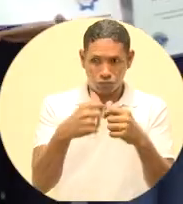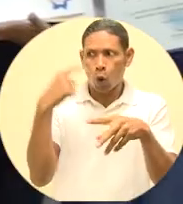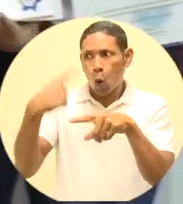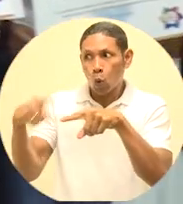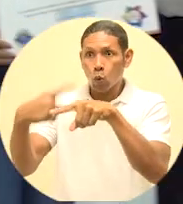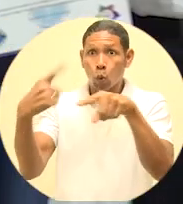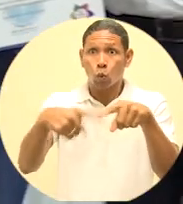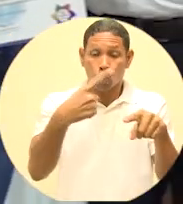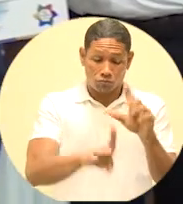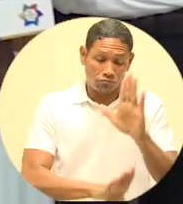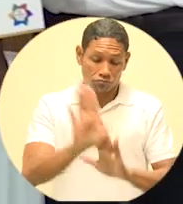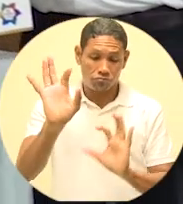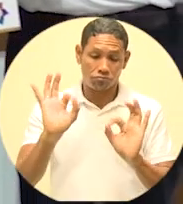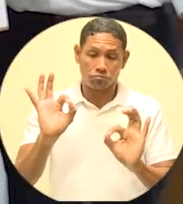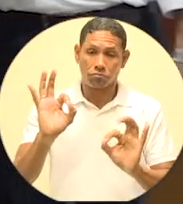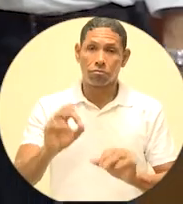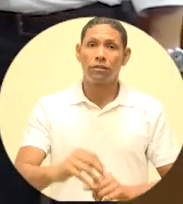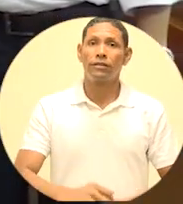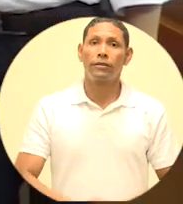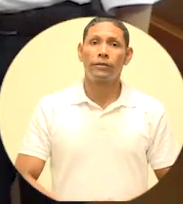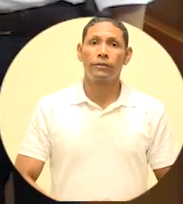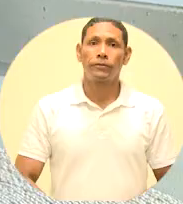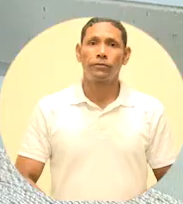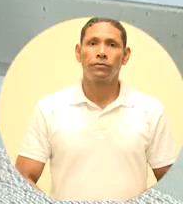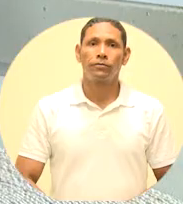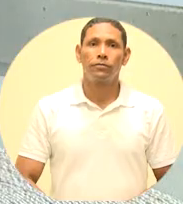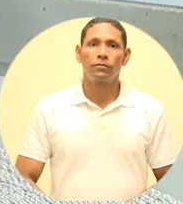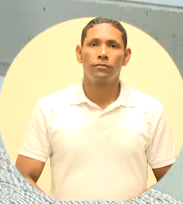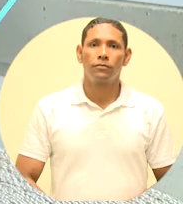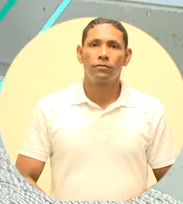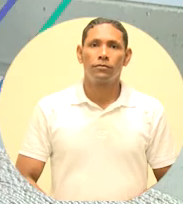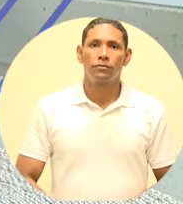estados financieros, entre otros.